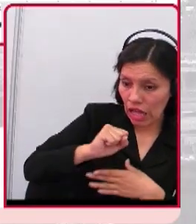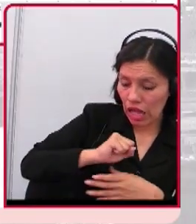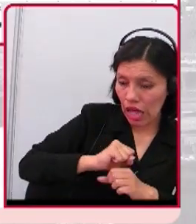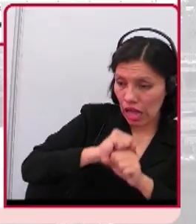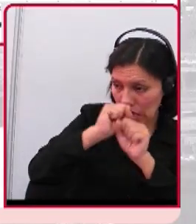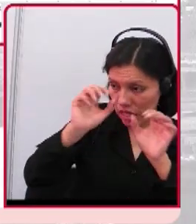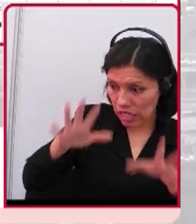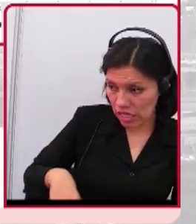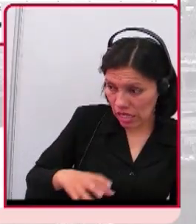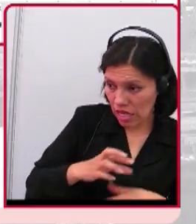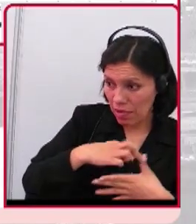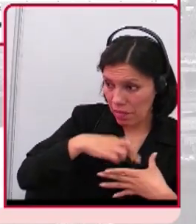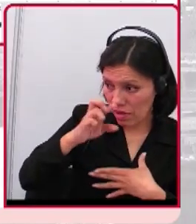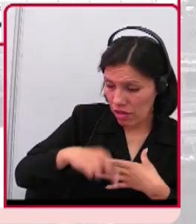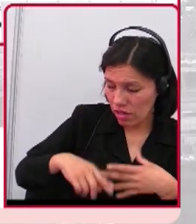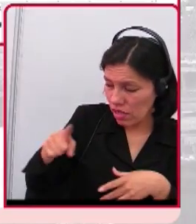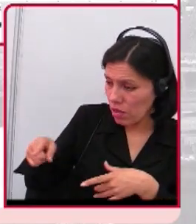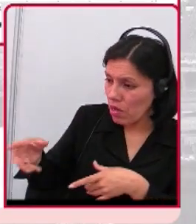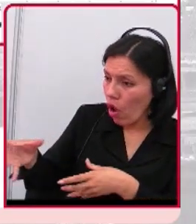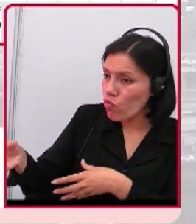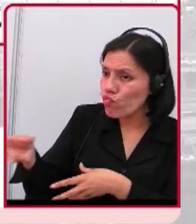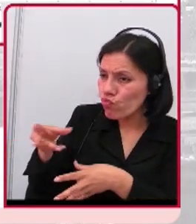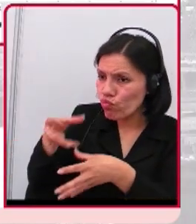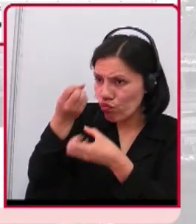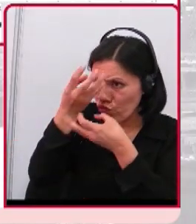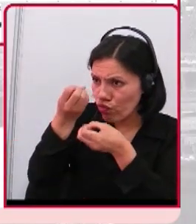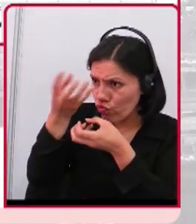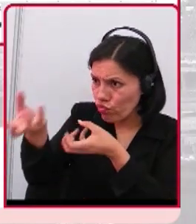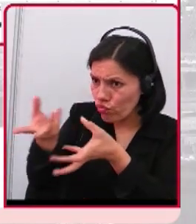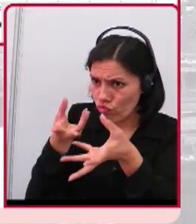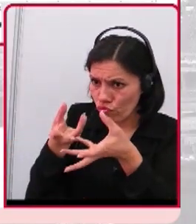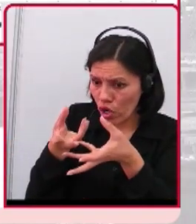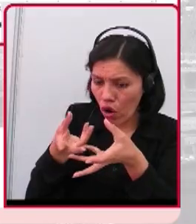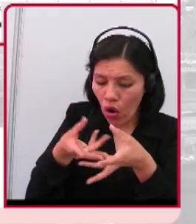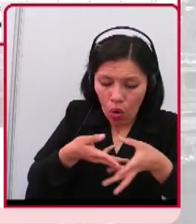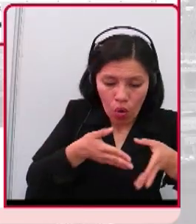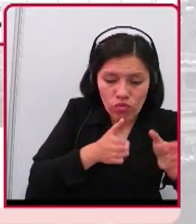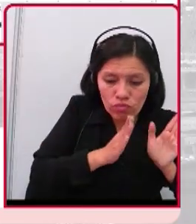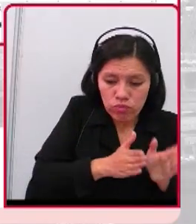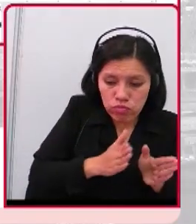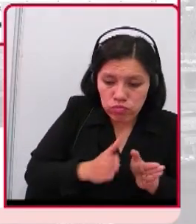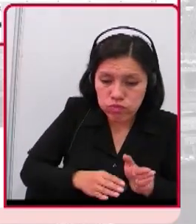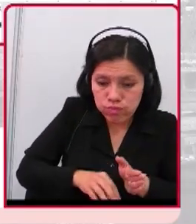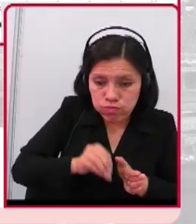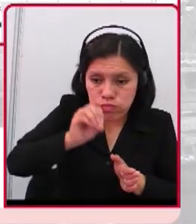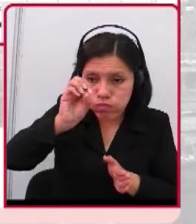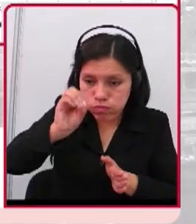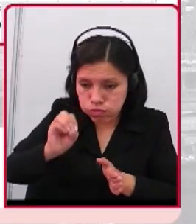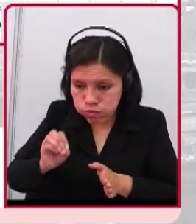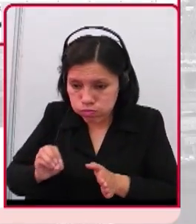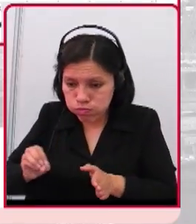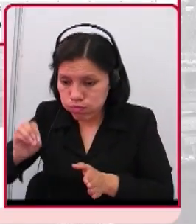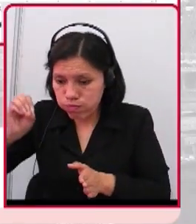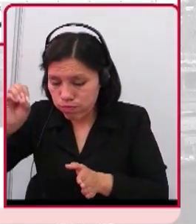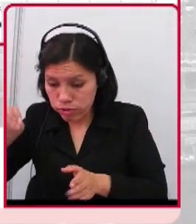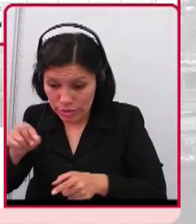inferior podemos ver cómo, si lo graficamos en base al torque, cómo sí diferencia los dos eventos. La parte azul sería la parte previa a la sobrecarga,